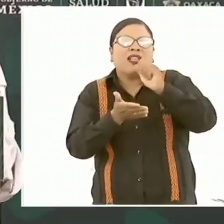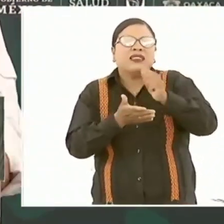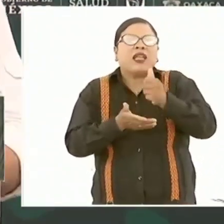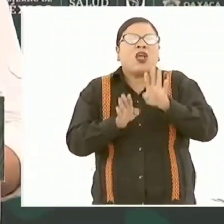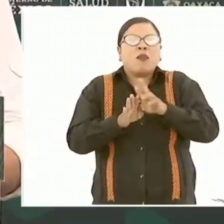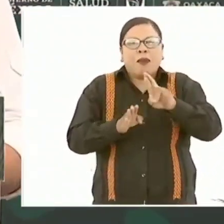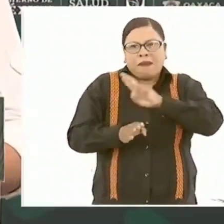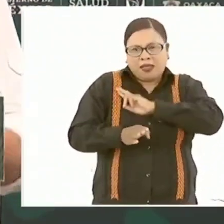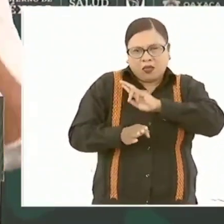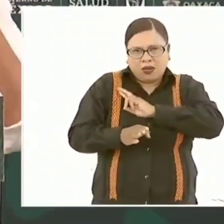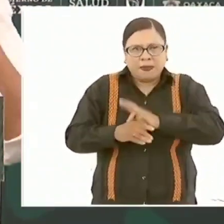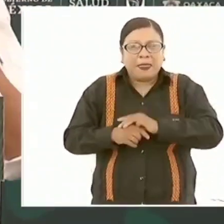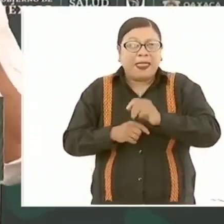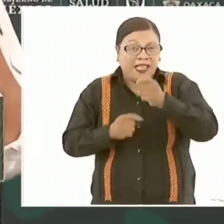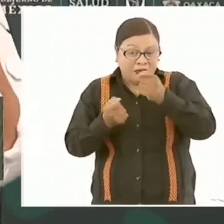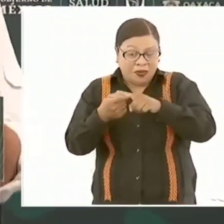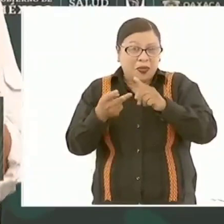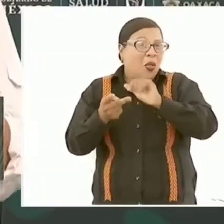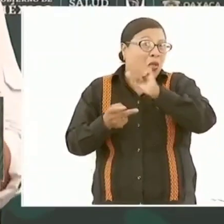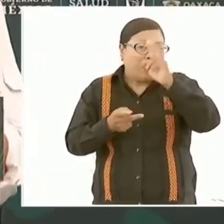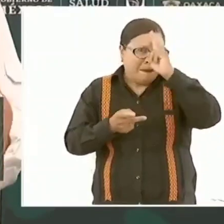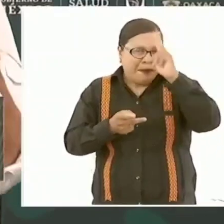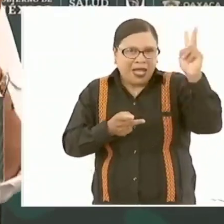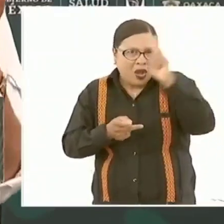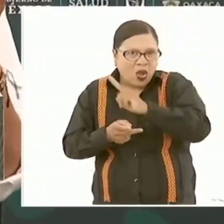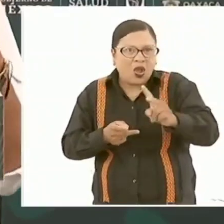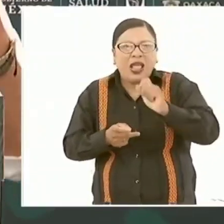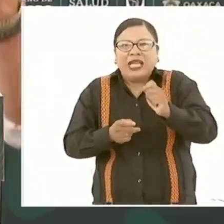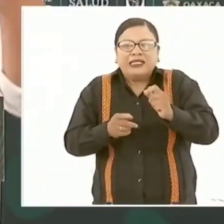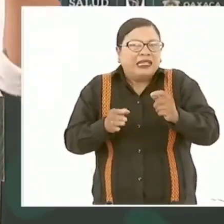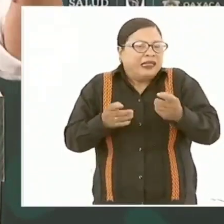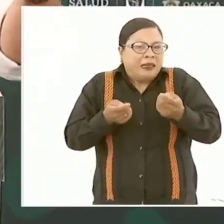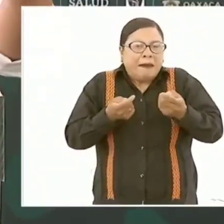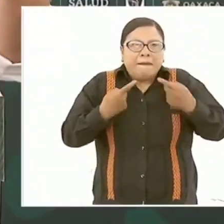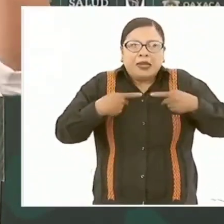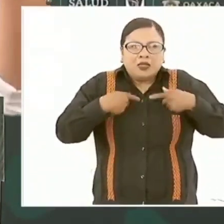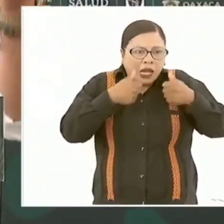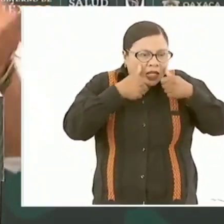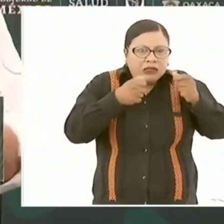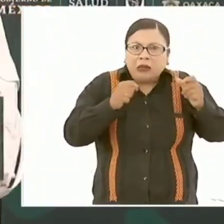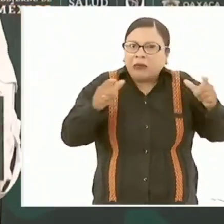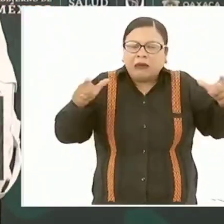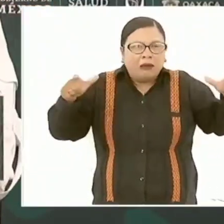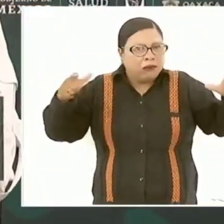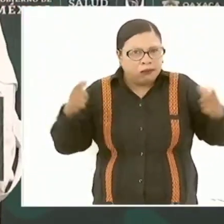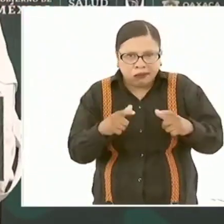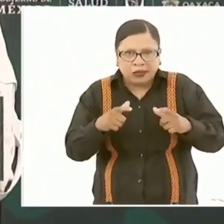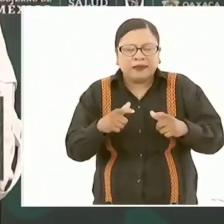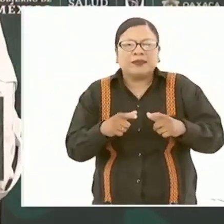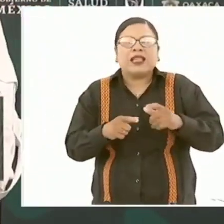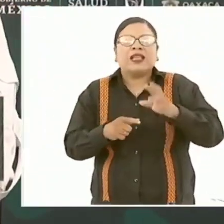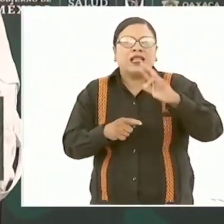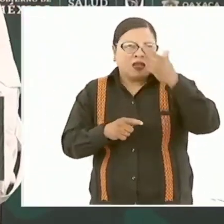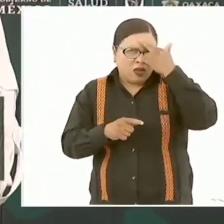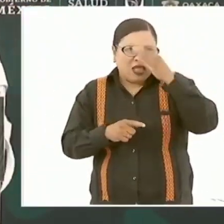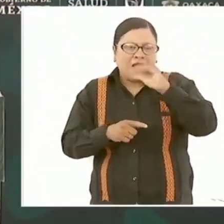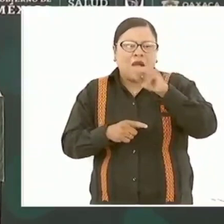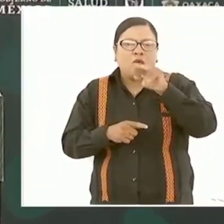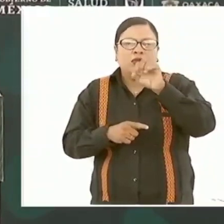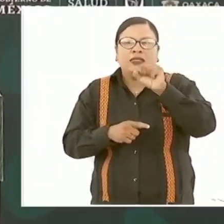algo peor aún, era un modelo con una cobertura muy limitada. Ustedes recordarán que existía este famoso catálogo Cauces